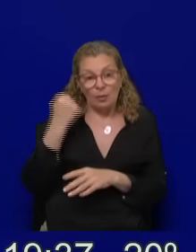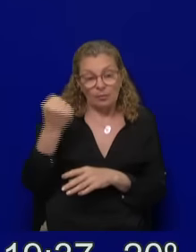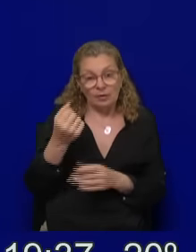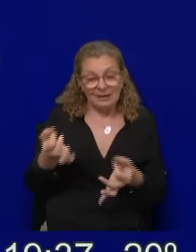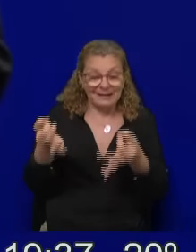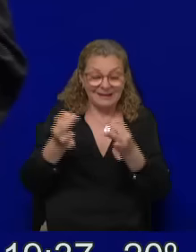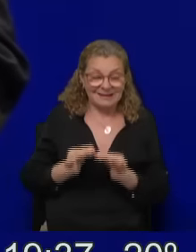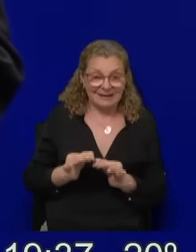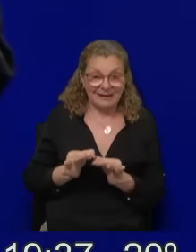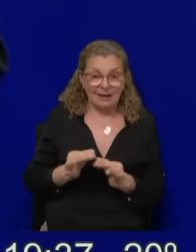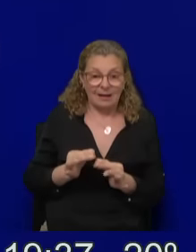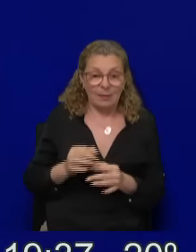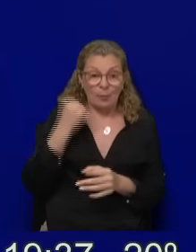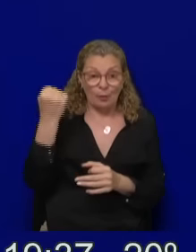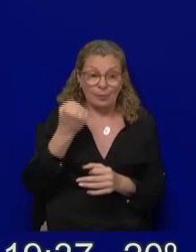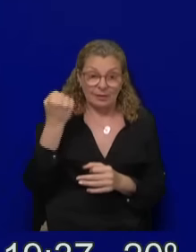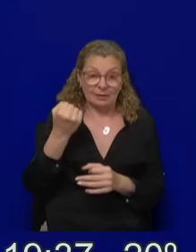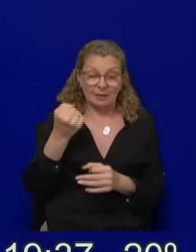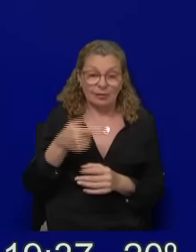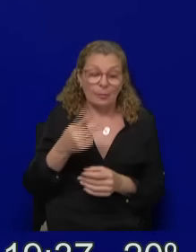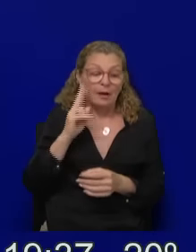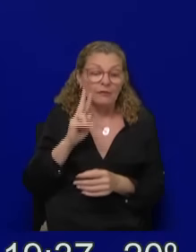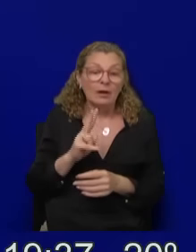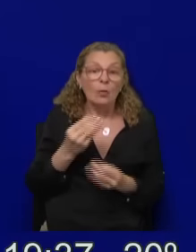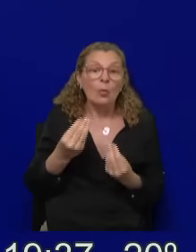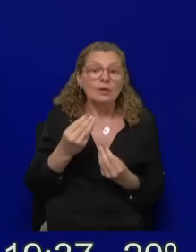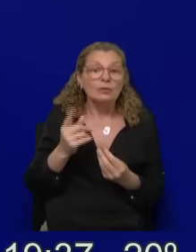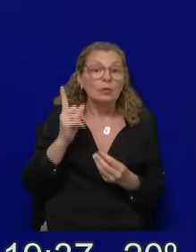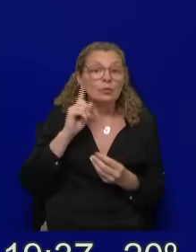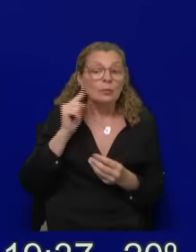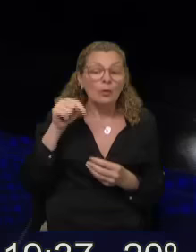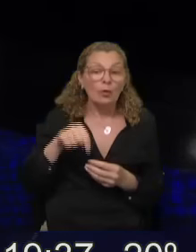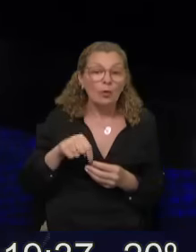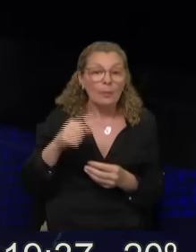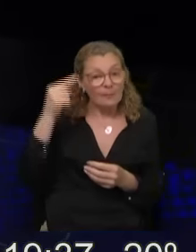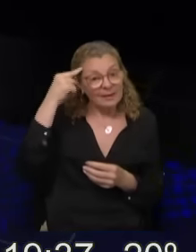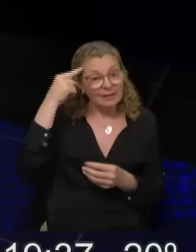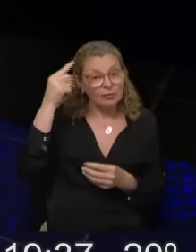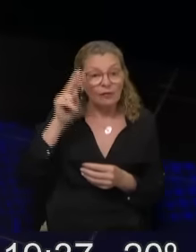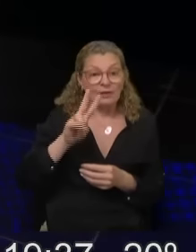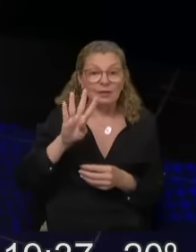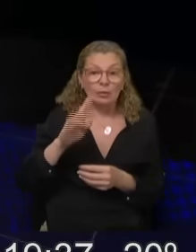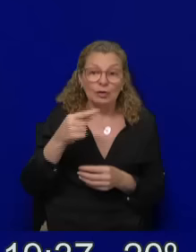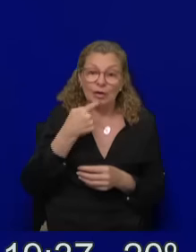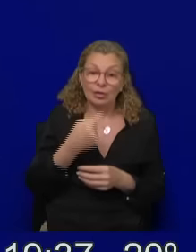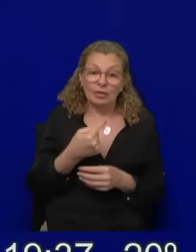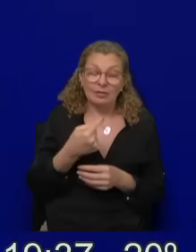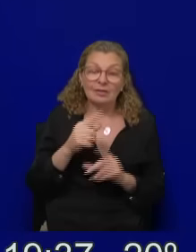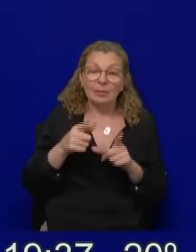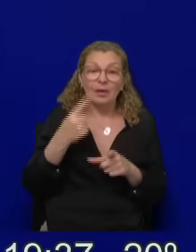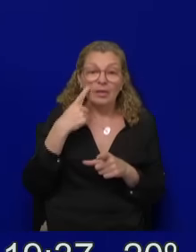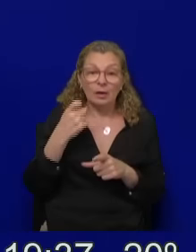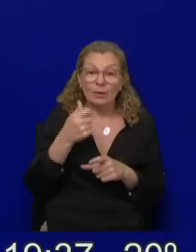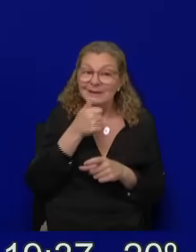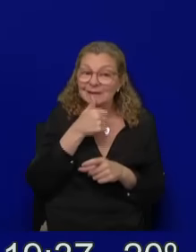llega es muy importante. Esto para tener un contexto cuando escuchemos hoy por hoy, de cara al 24, lo que nos dicen, también para dimensionar un